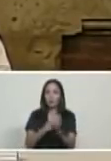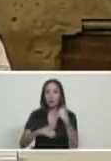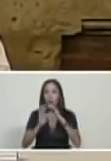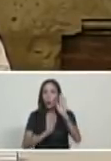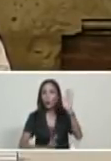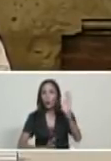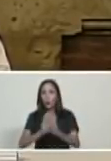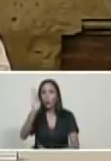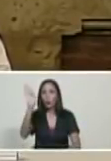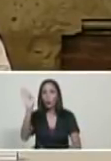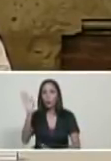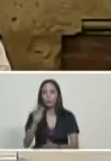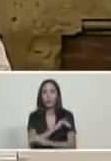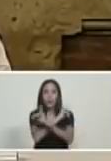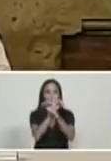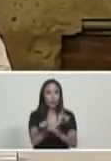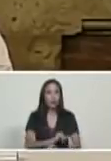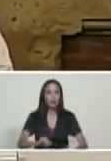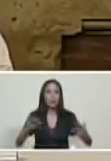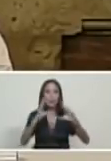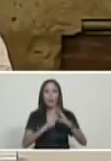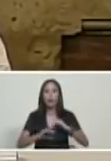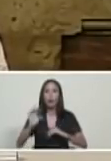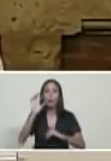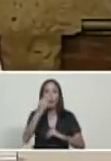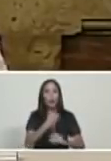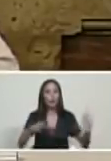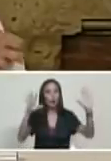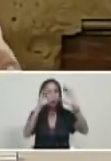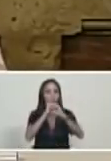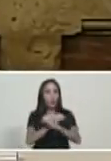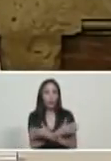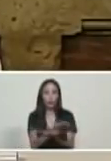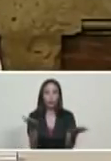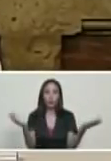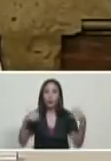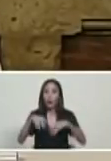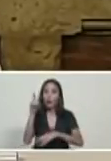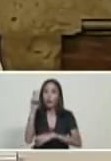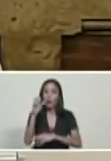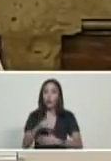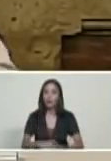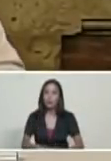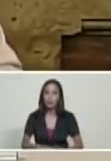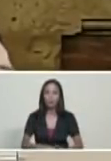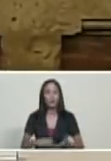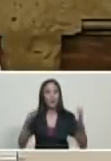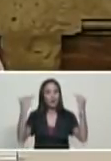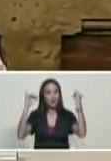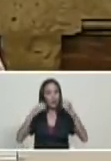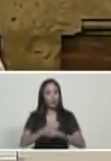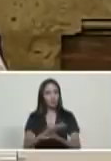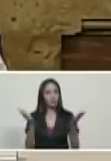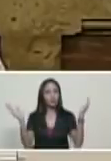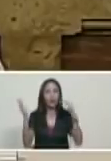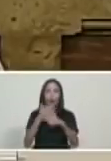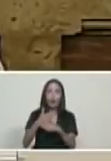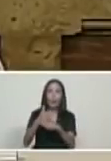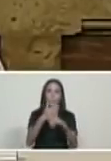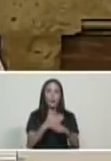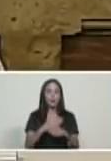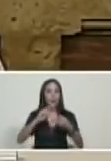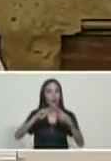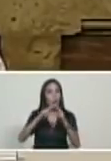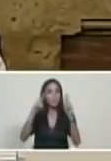crecimiento y de felicidad para el pueblo. Buenas noches, Venezuela. Hoy viernes, celebren, compartan en